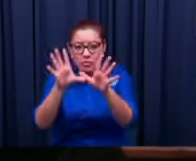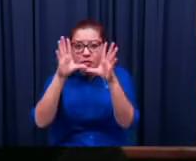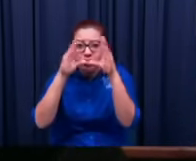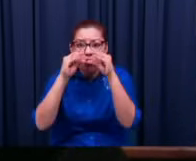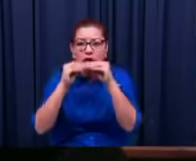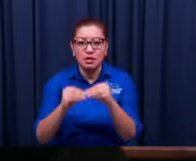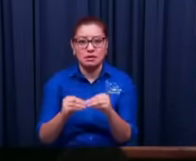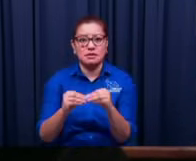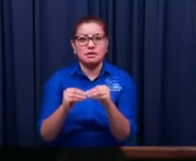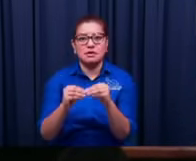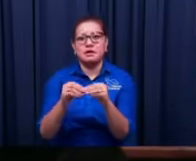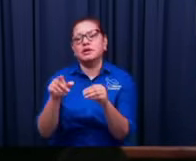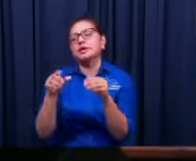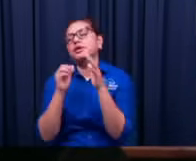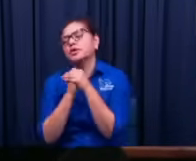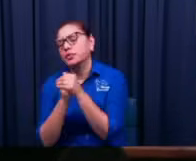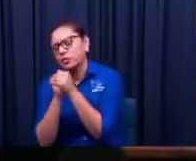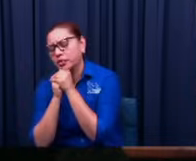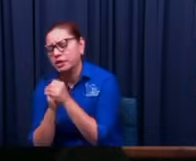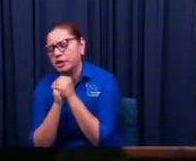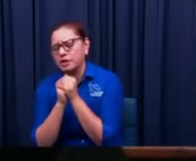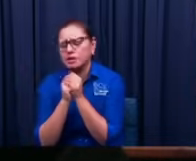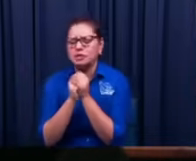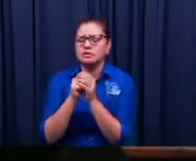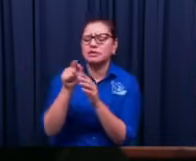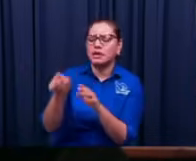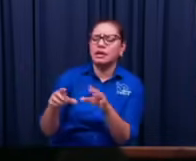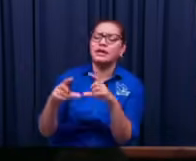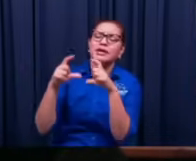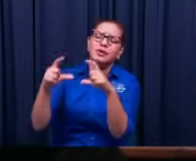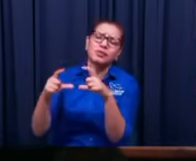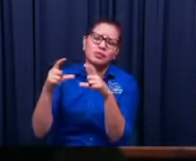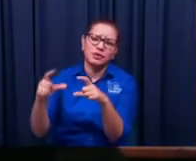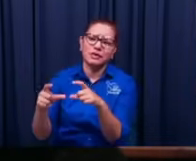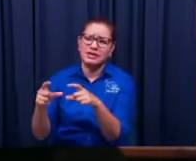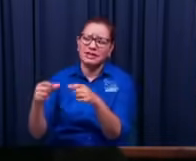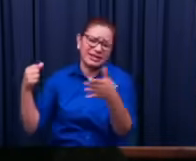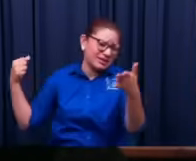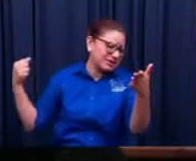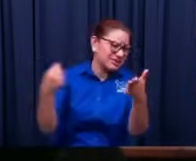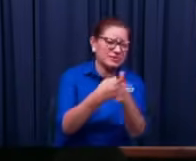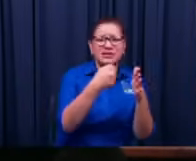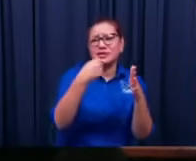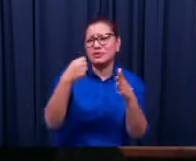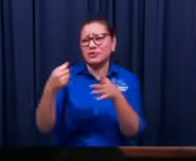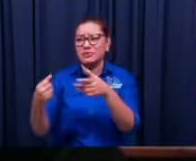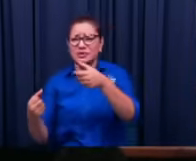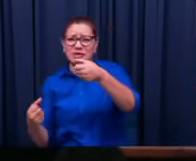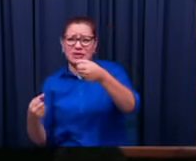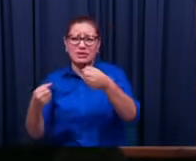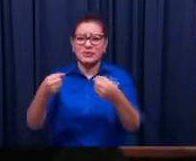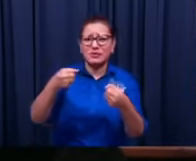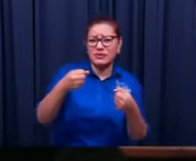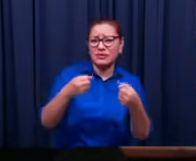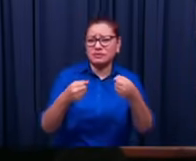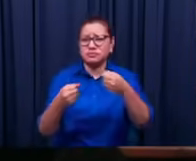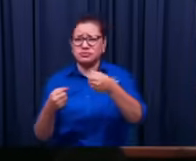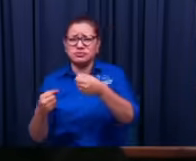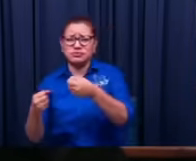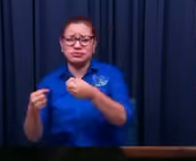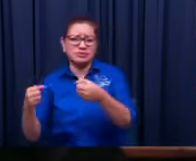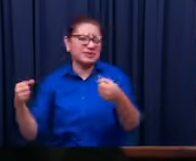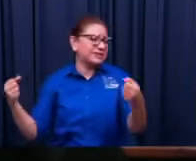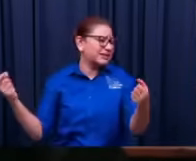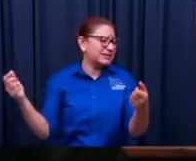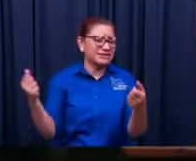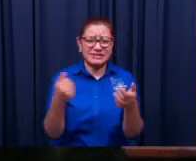qué imprudente, guárdalo, por favor, Señor, que no se va a encontrar con un chocolate mi compañero, porque